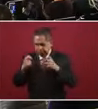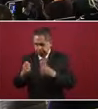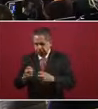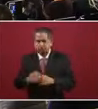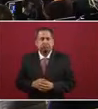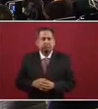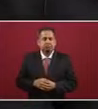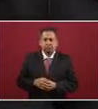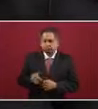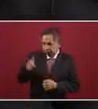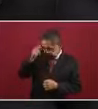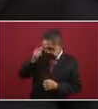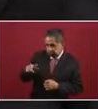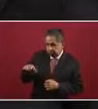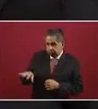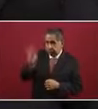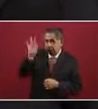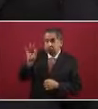se encontró